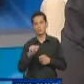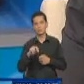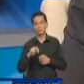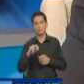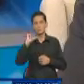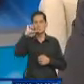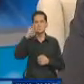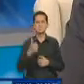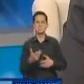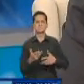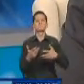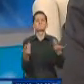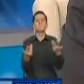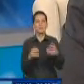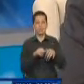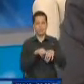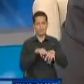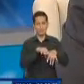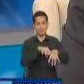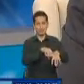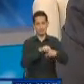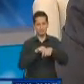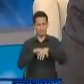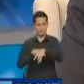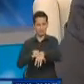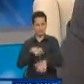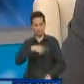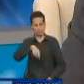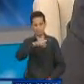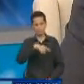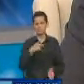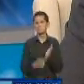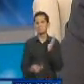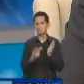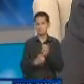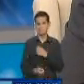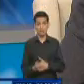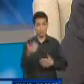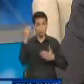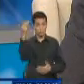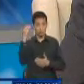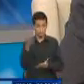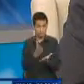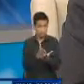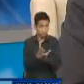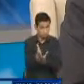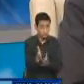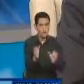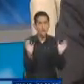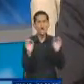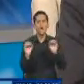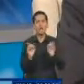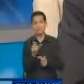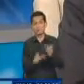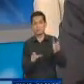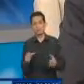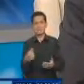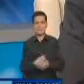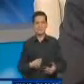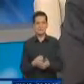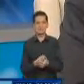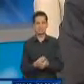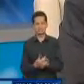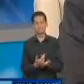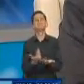a dar las anunciadas marchas. ¿Qué hay detrás de esto? ¿Hay una estrategia política o hay reclamos legítimos?